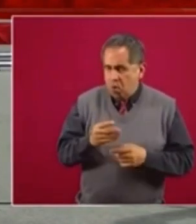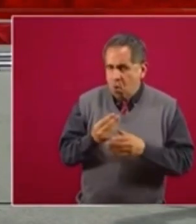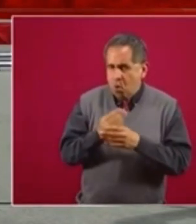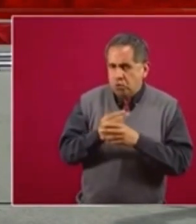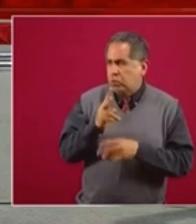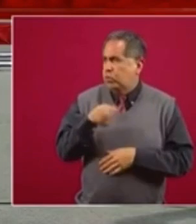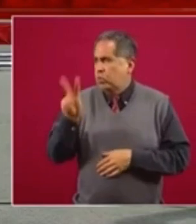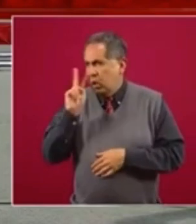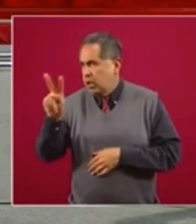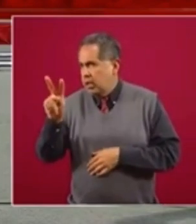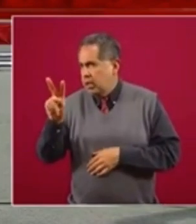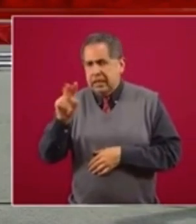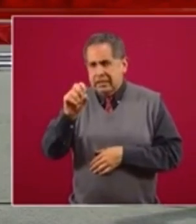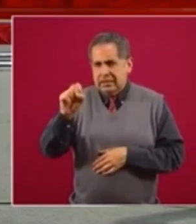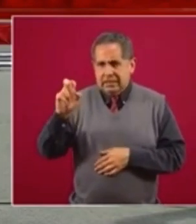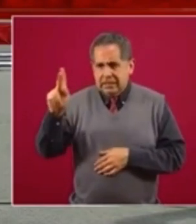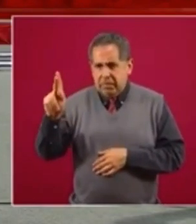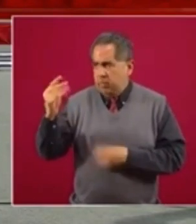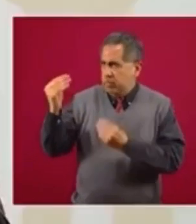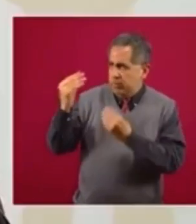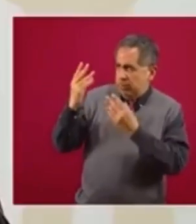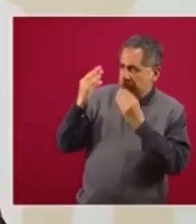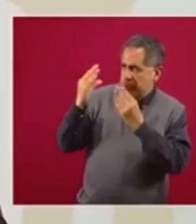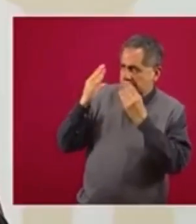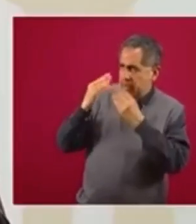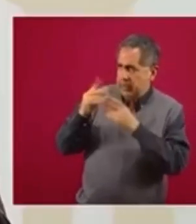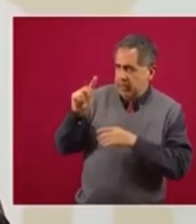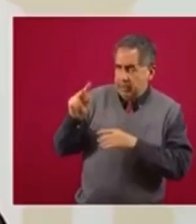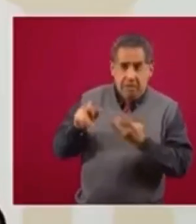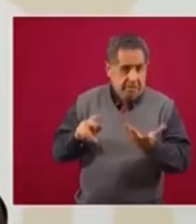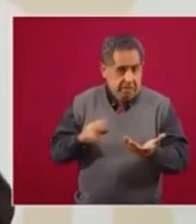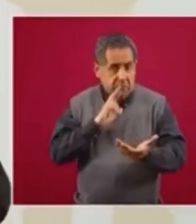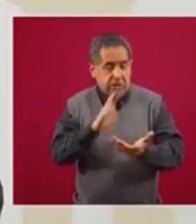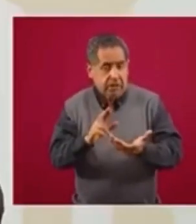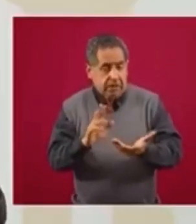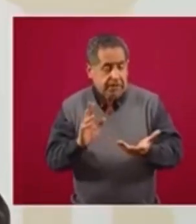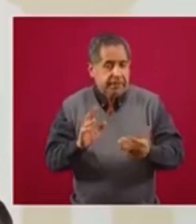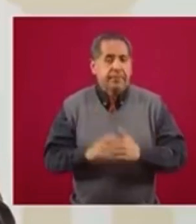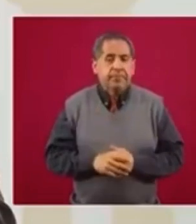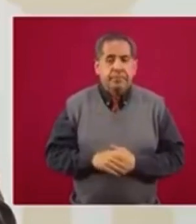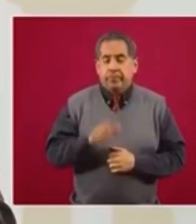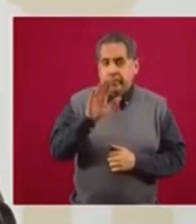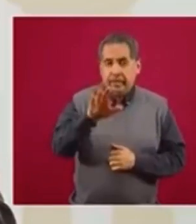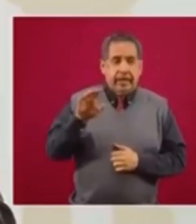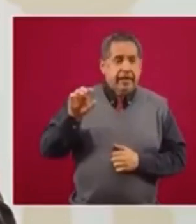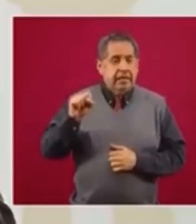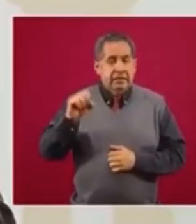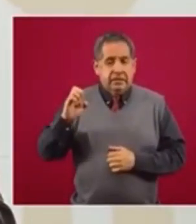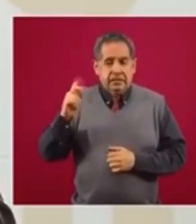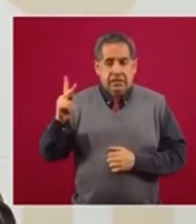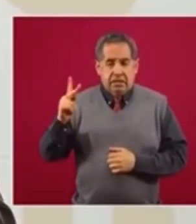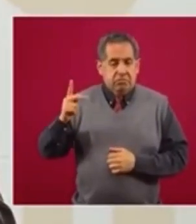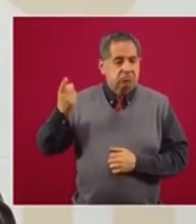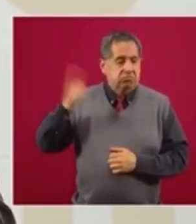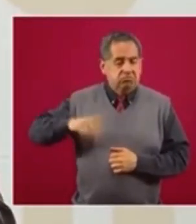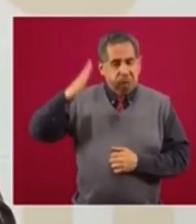la Secretaría en televisión. Y la respuesta es que la Secretaría de Educación Pública es